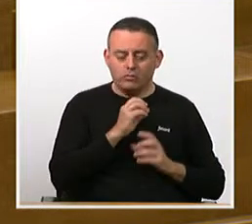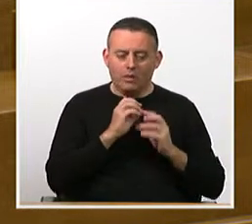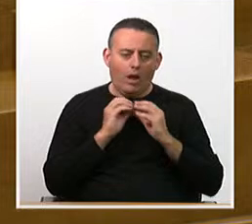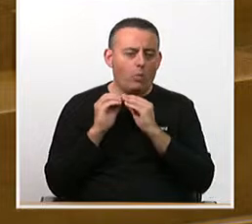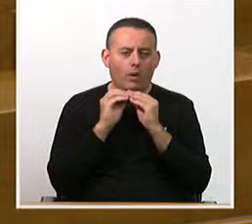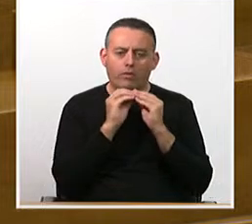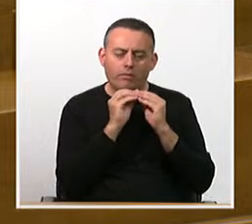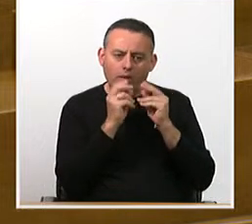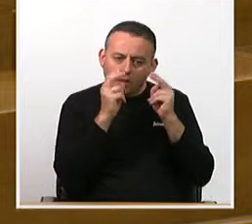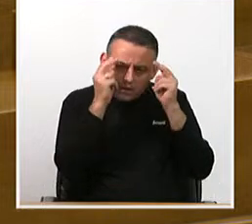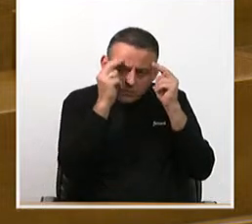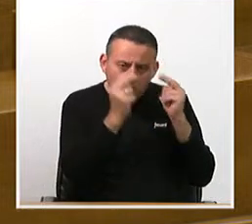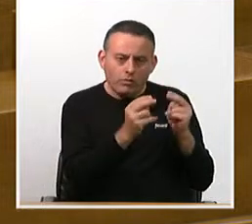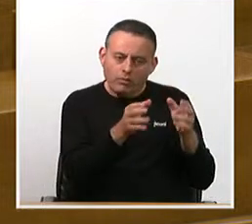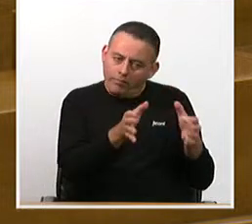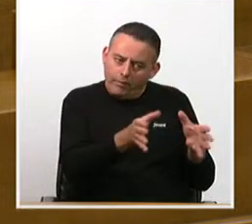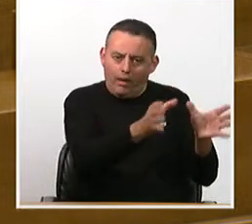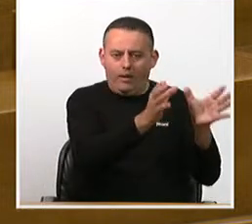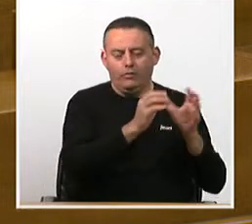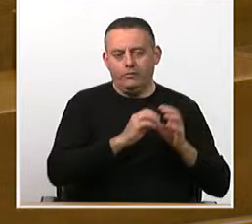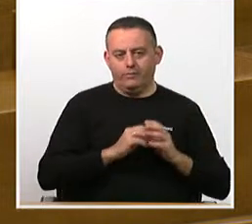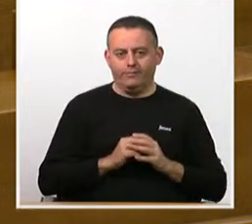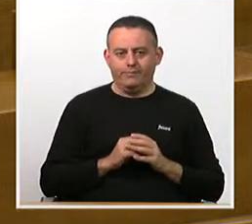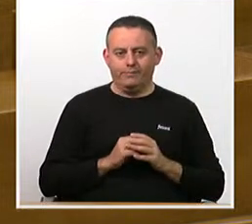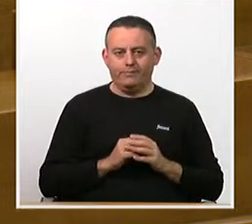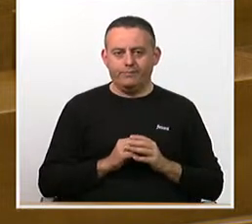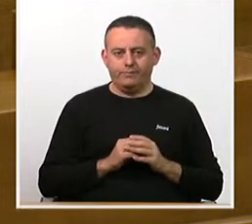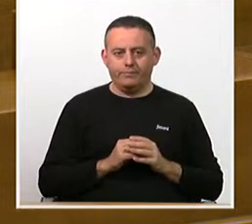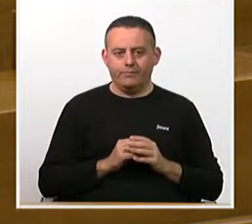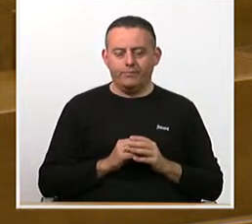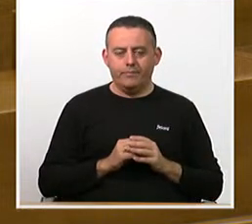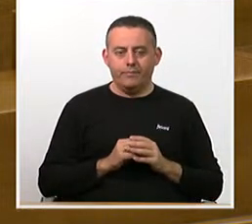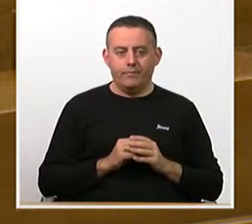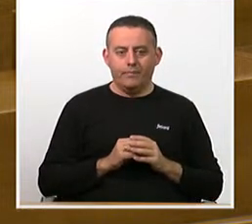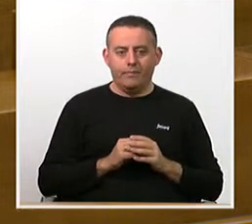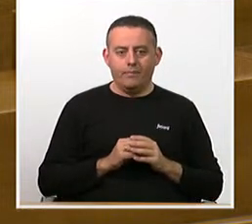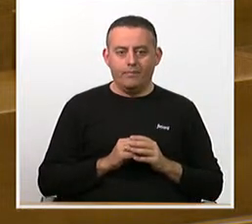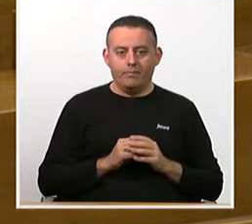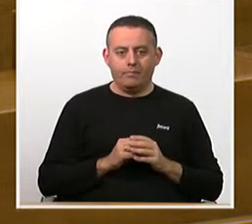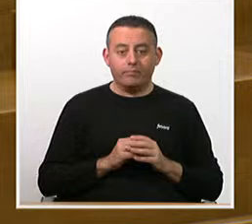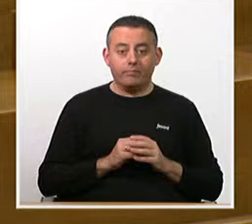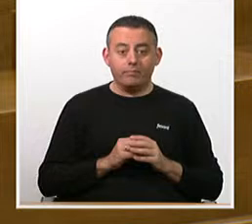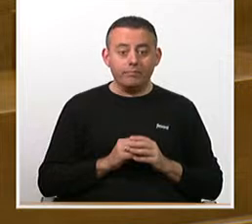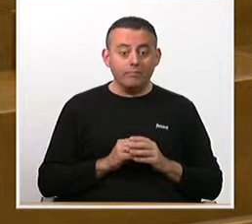que conar en el de